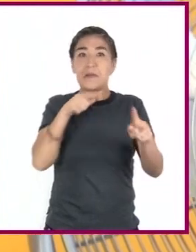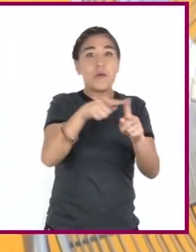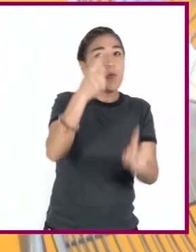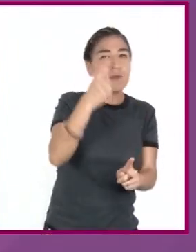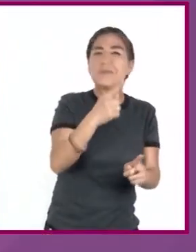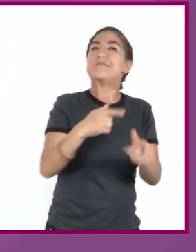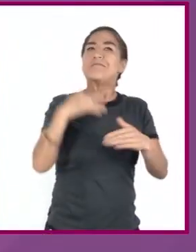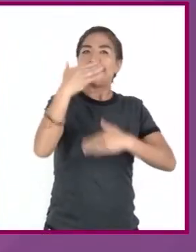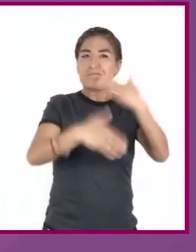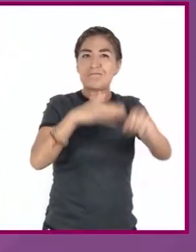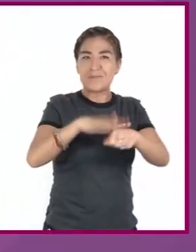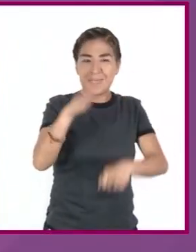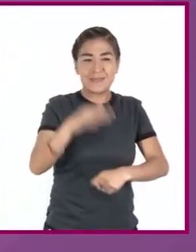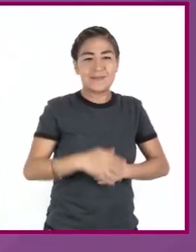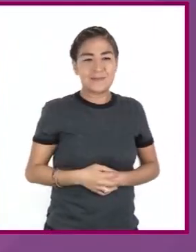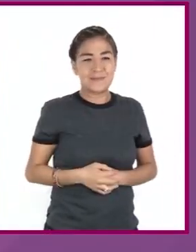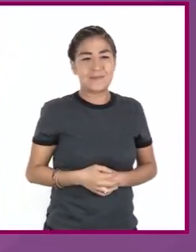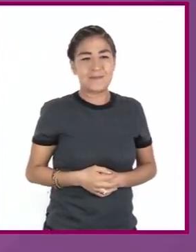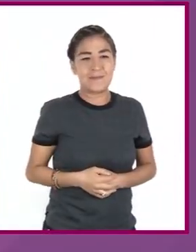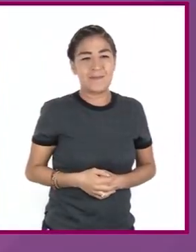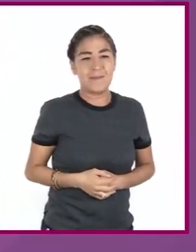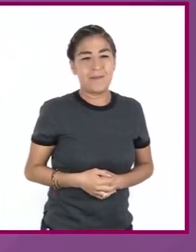por favor. Pues,